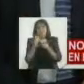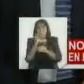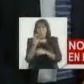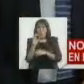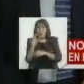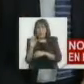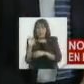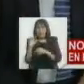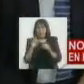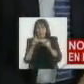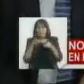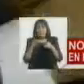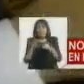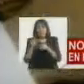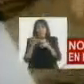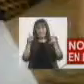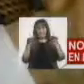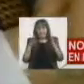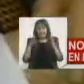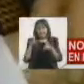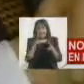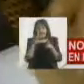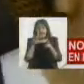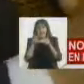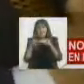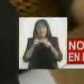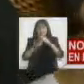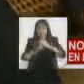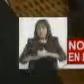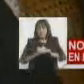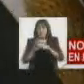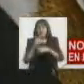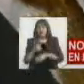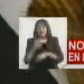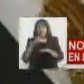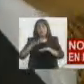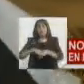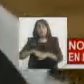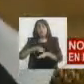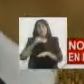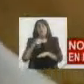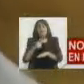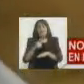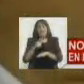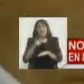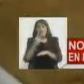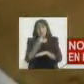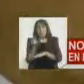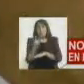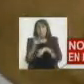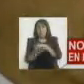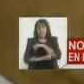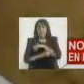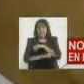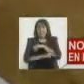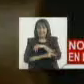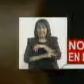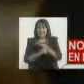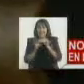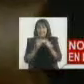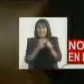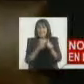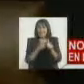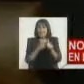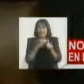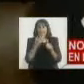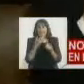de medios de prensa, poniendo presión sobre los dos países, primero para